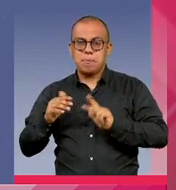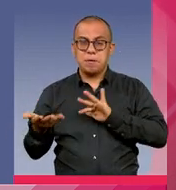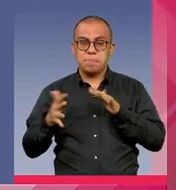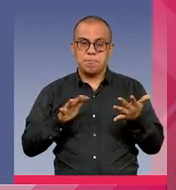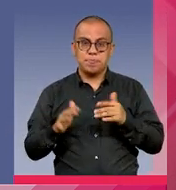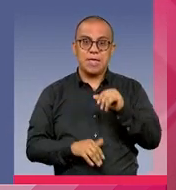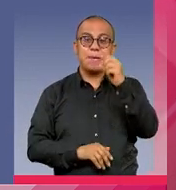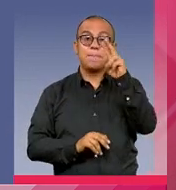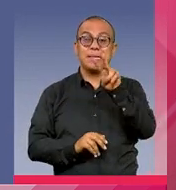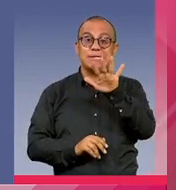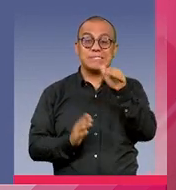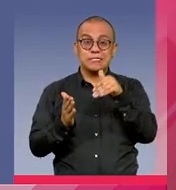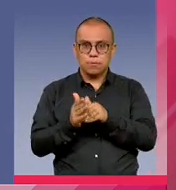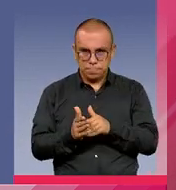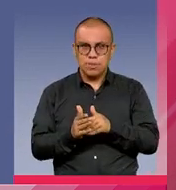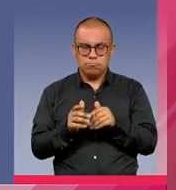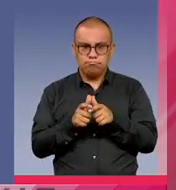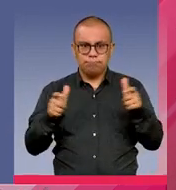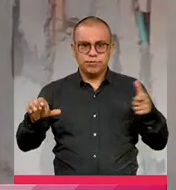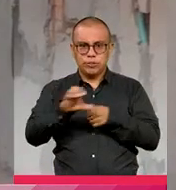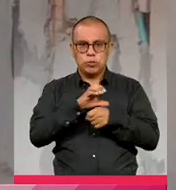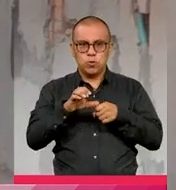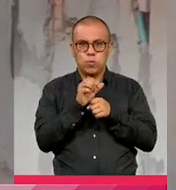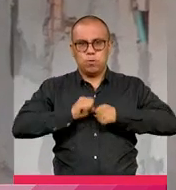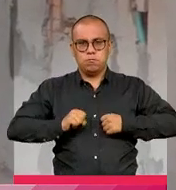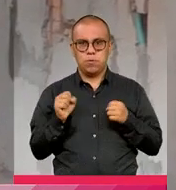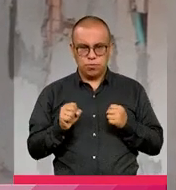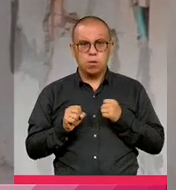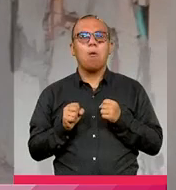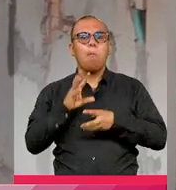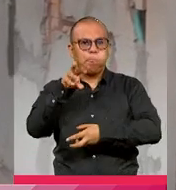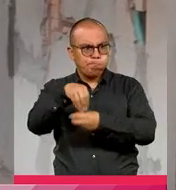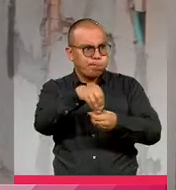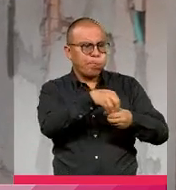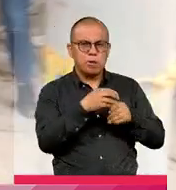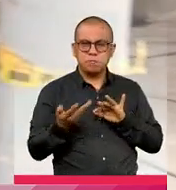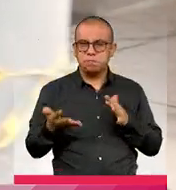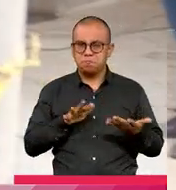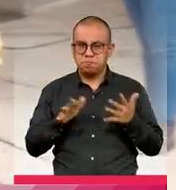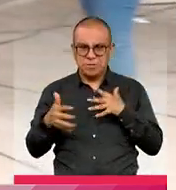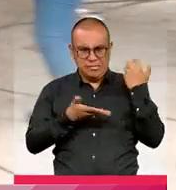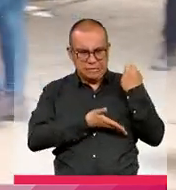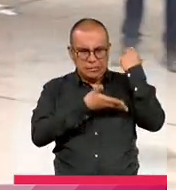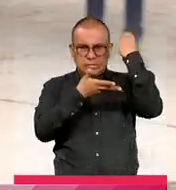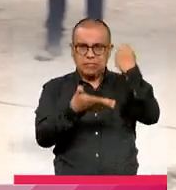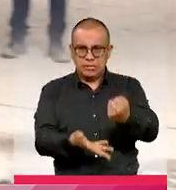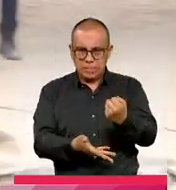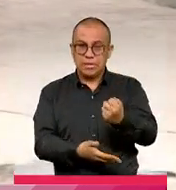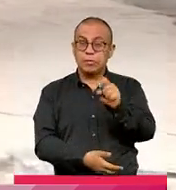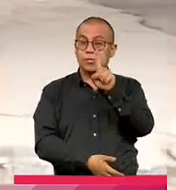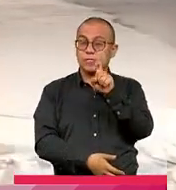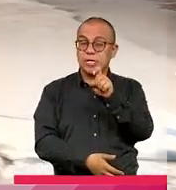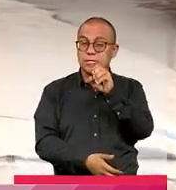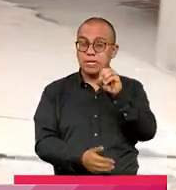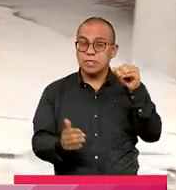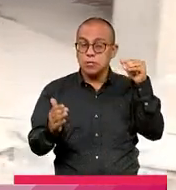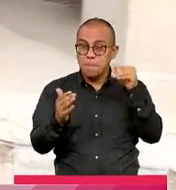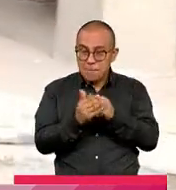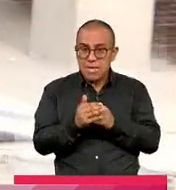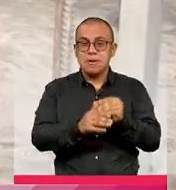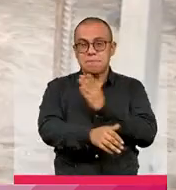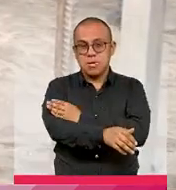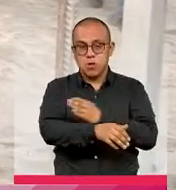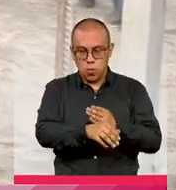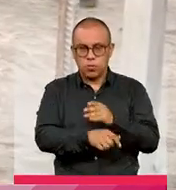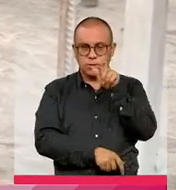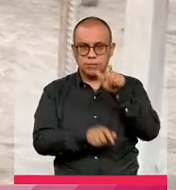25 mil estudiantes de la capital del país involucran más o menos una inversión cercana a los 600 mil millones de pesos